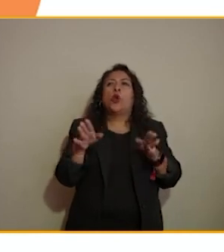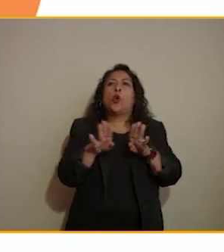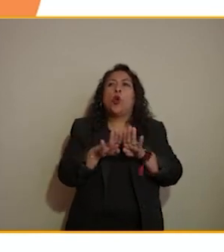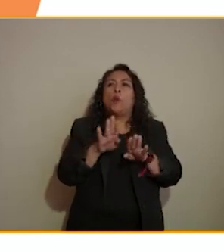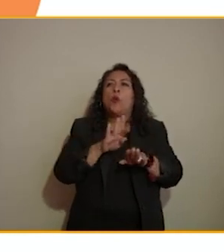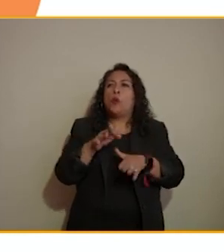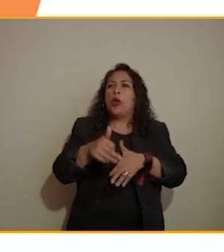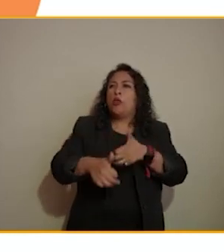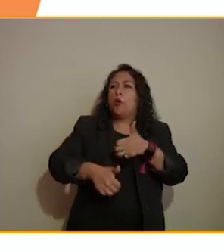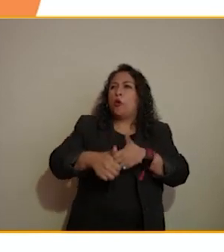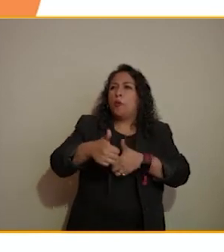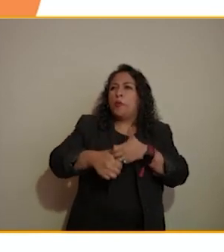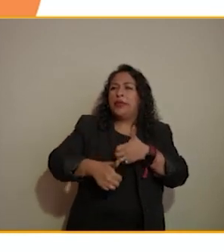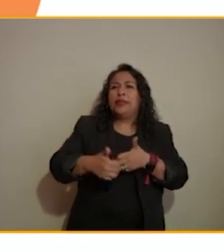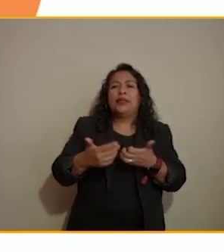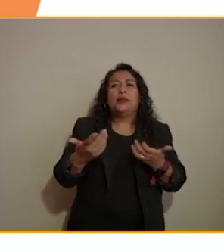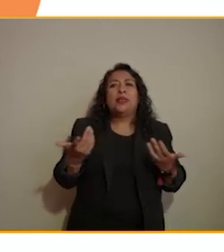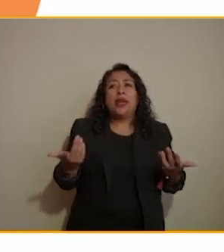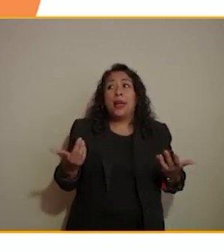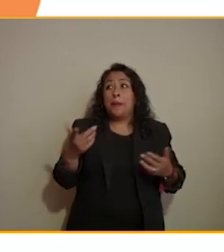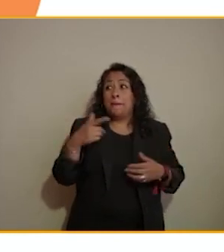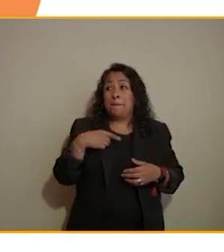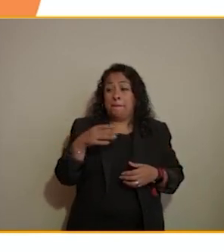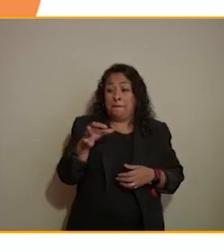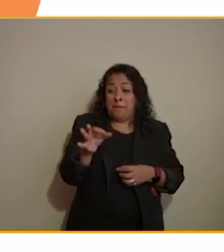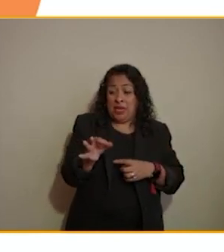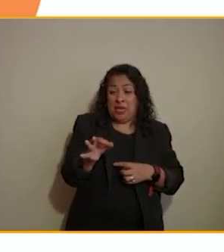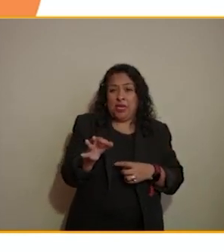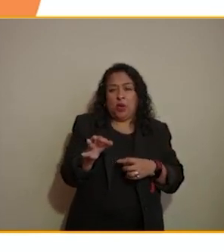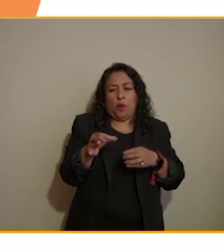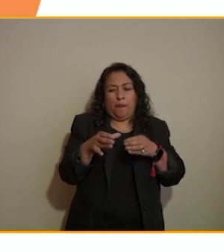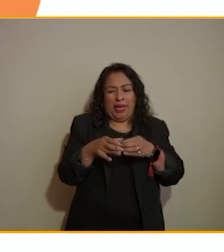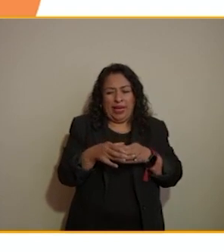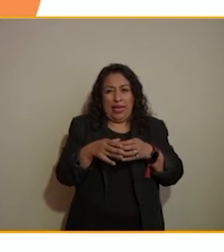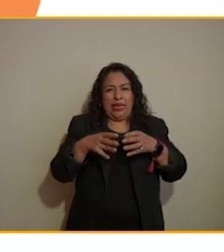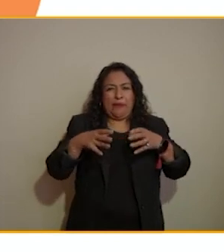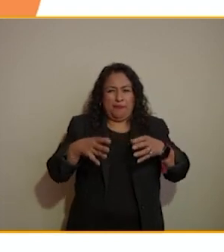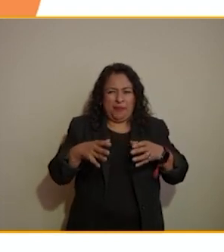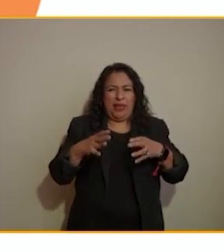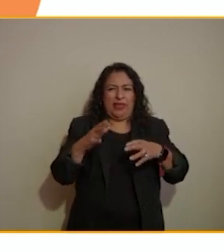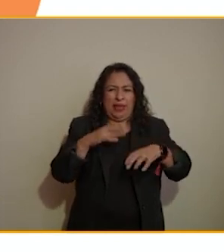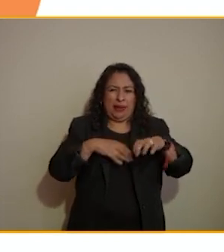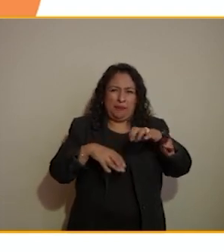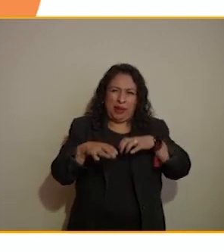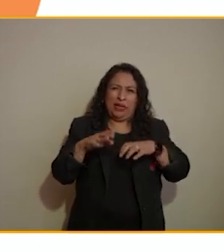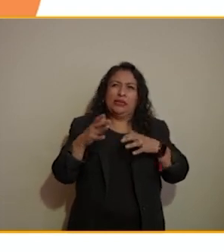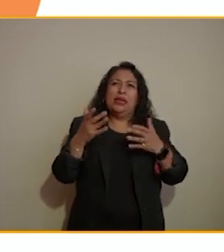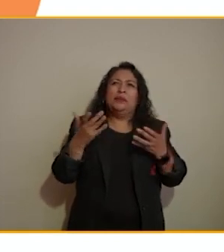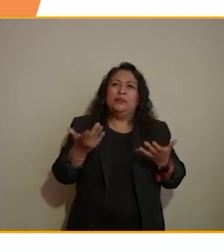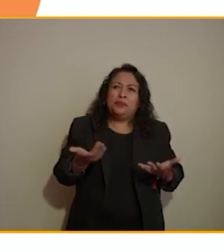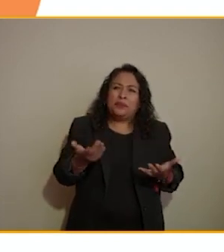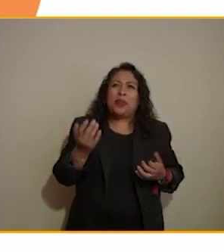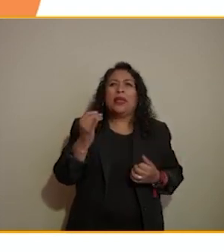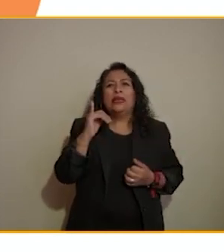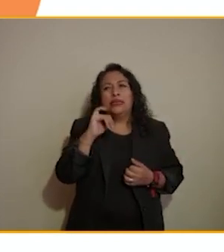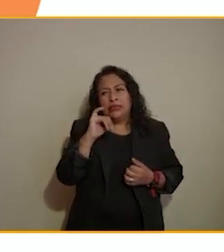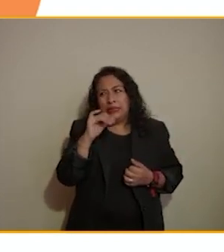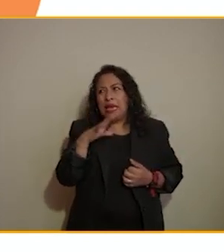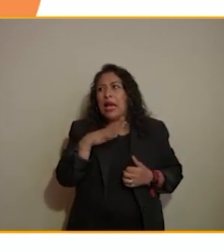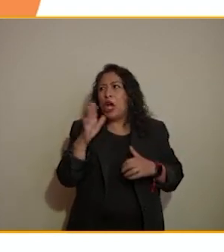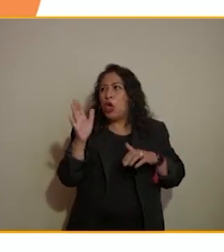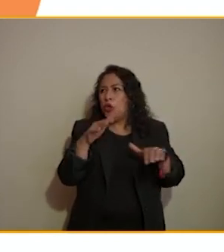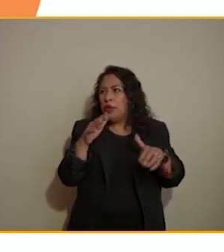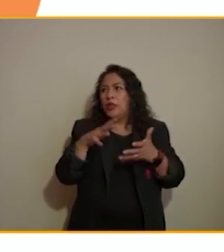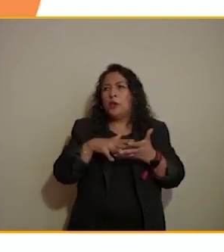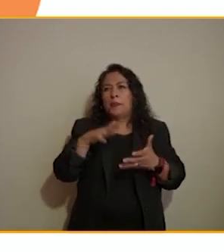de competitividad? Si es que las micros, las pequeñas y medianas empresas, a pesar de que contratan a